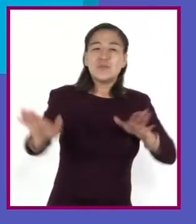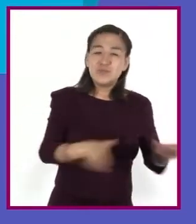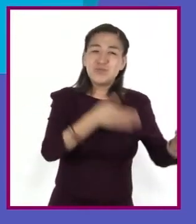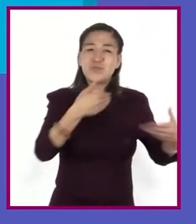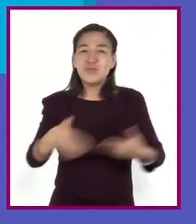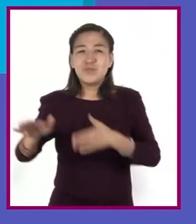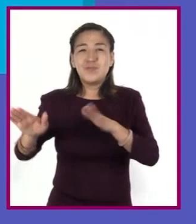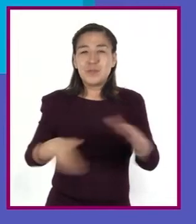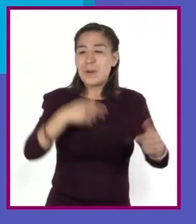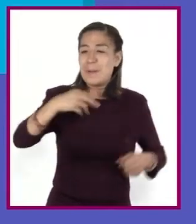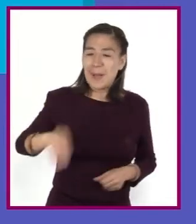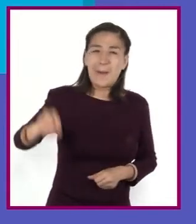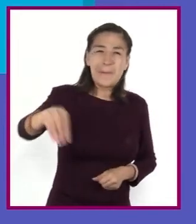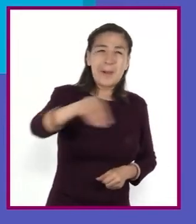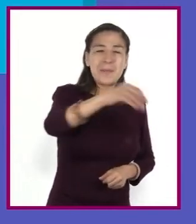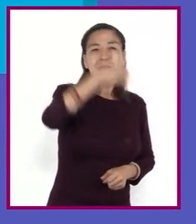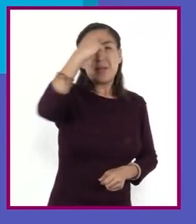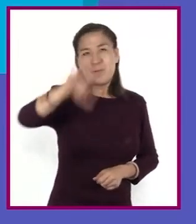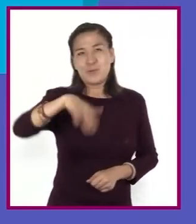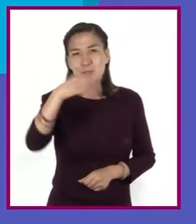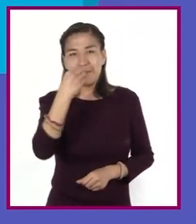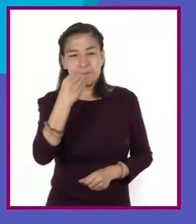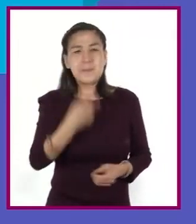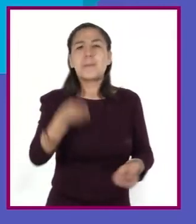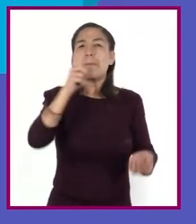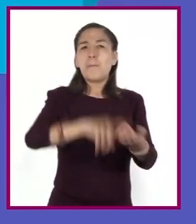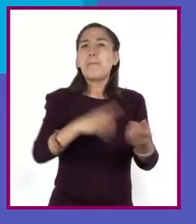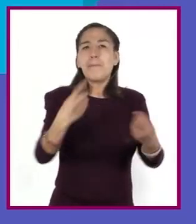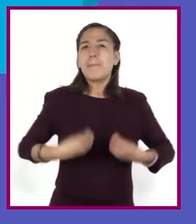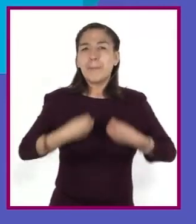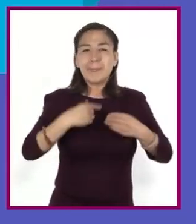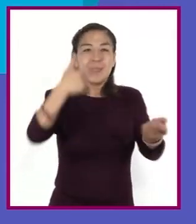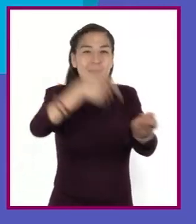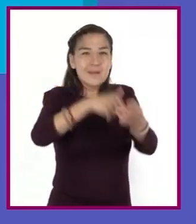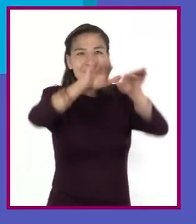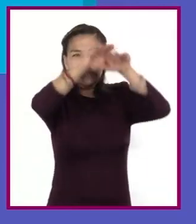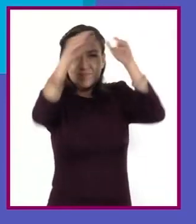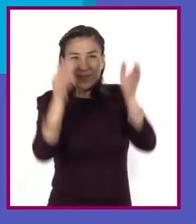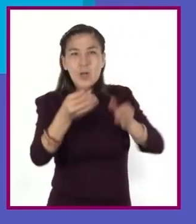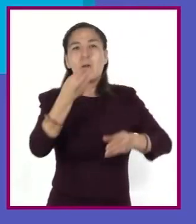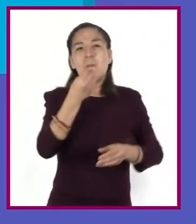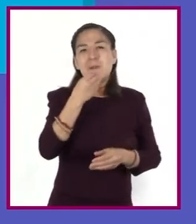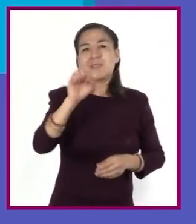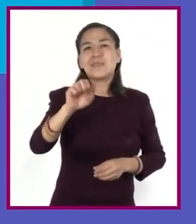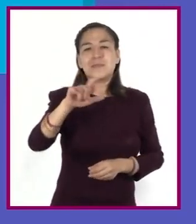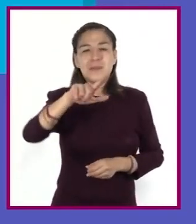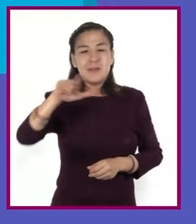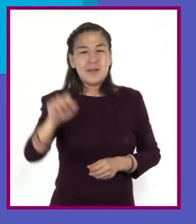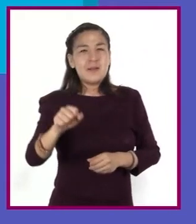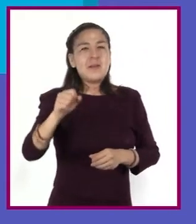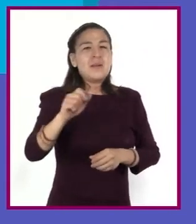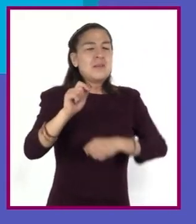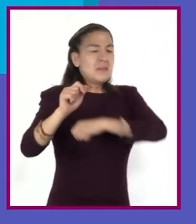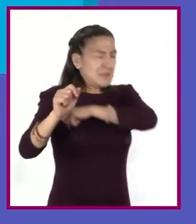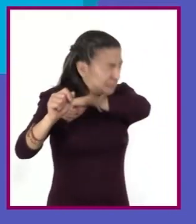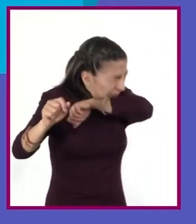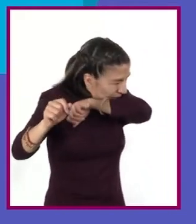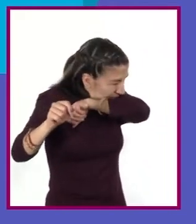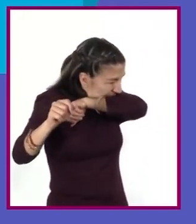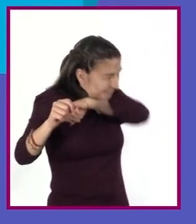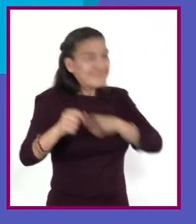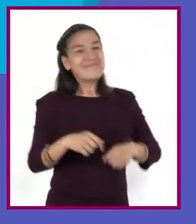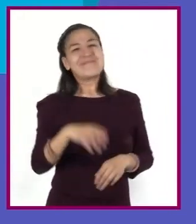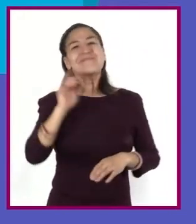de alimentos. Se refugiaban en cuevas, comían frutos, semillas, cazaban megafauna